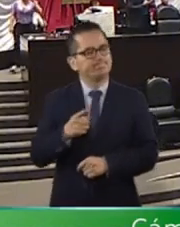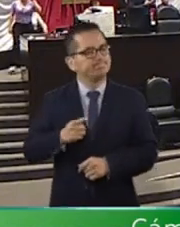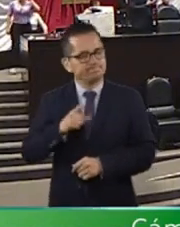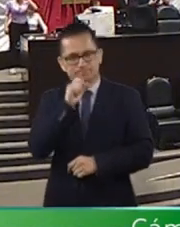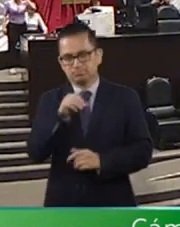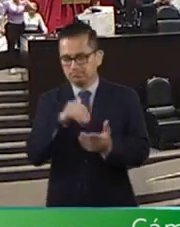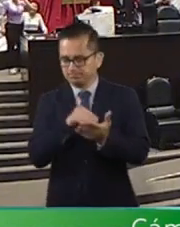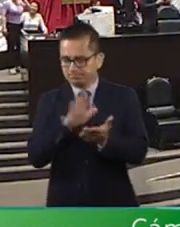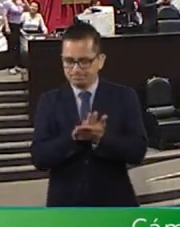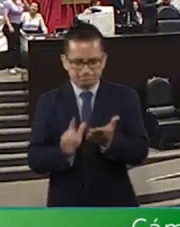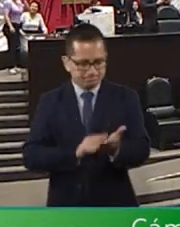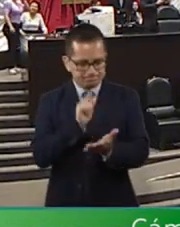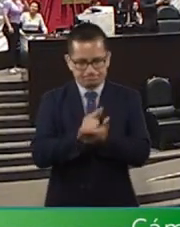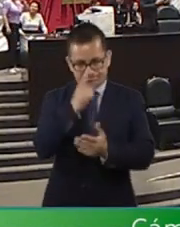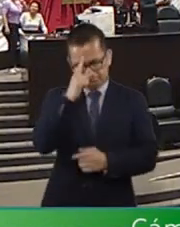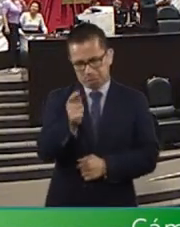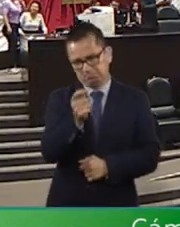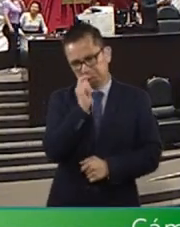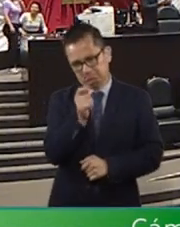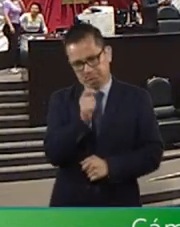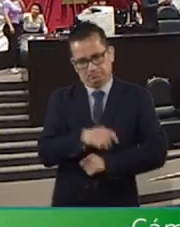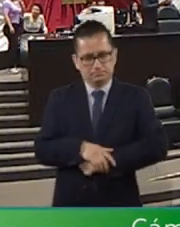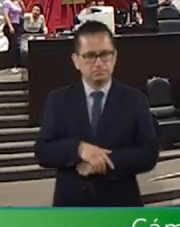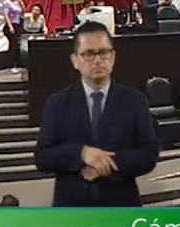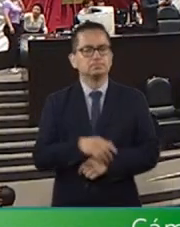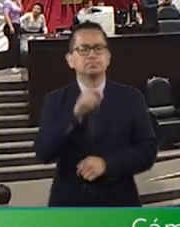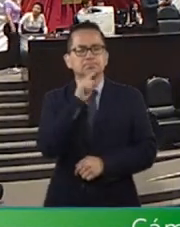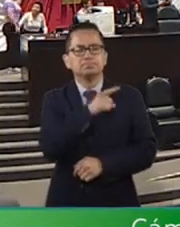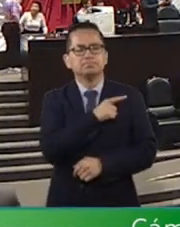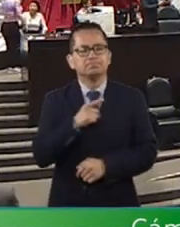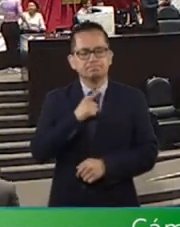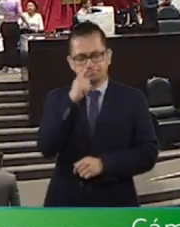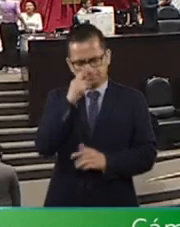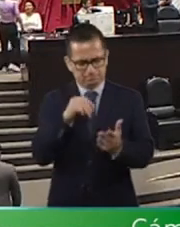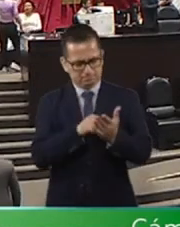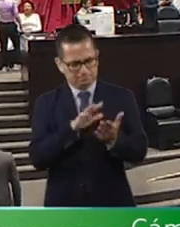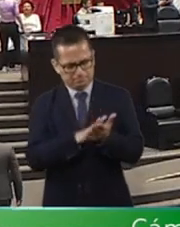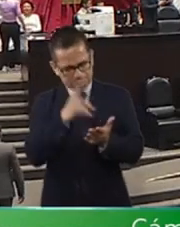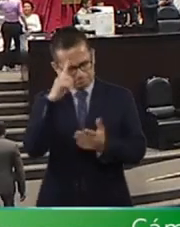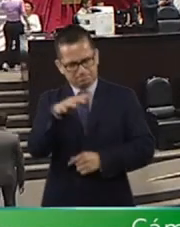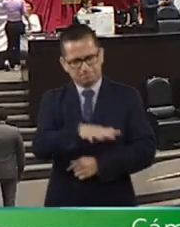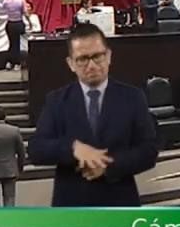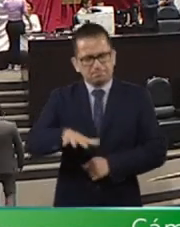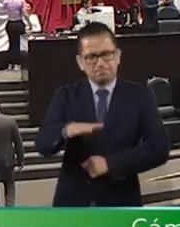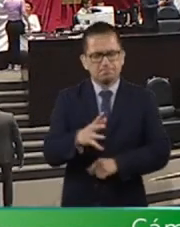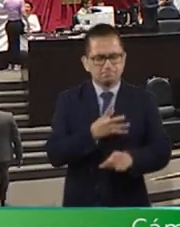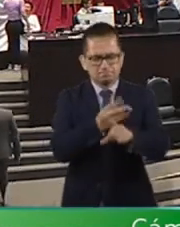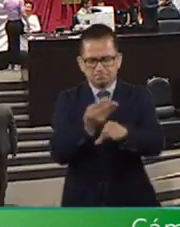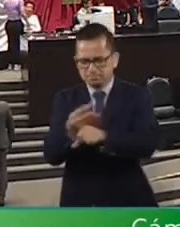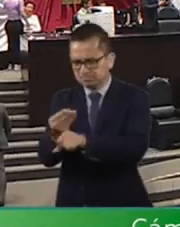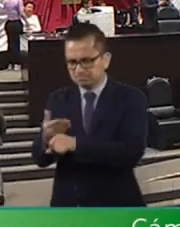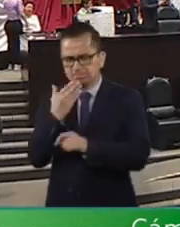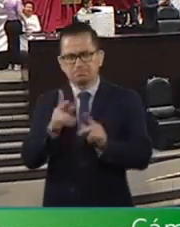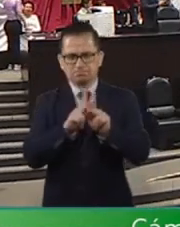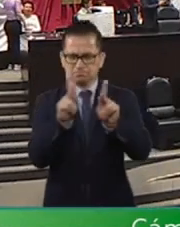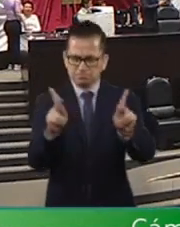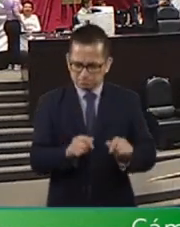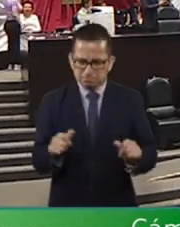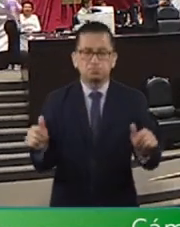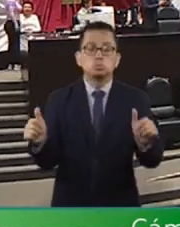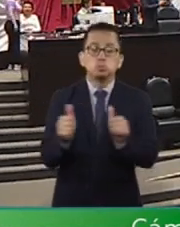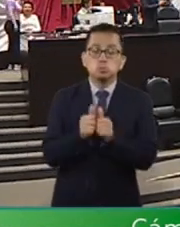cannabis. Necesitamos una política racional de construcción de paz arraigada en los derechos humanos y la